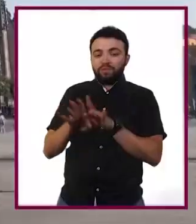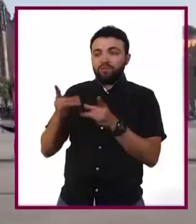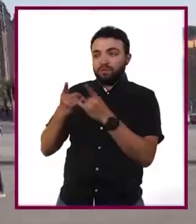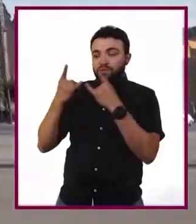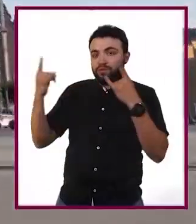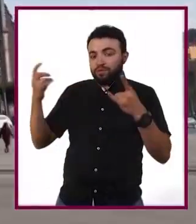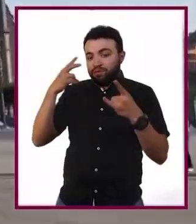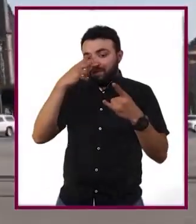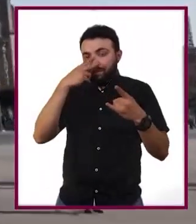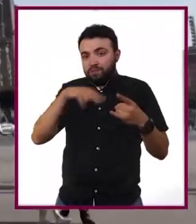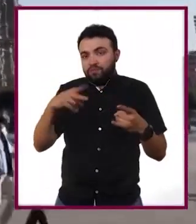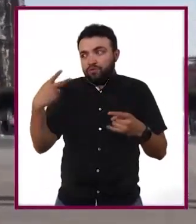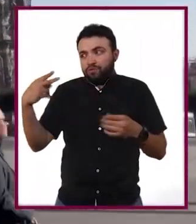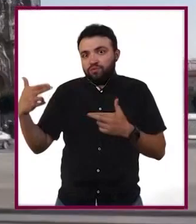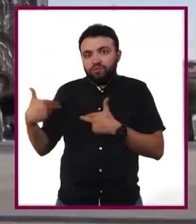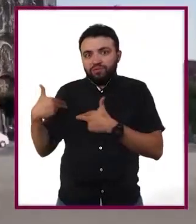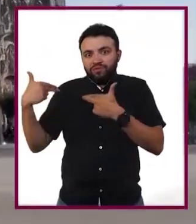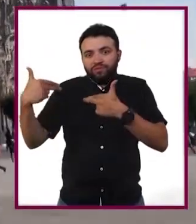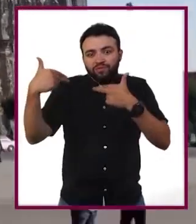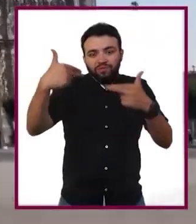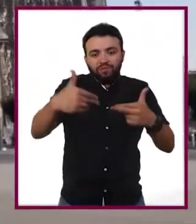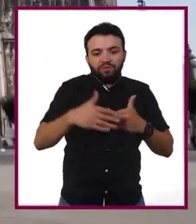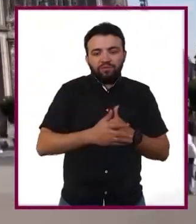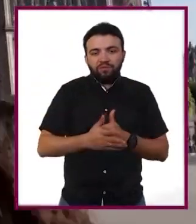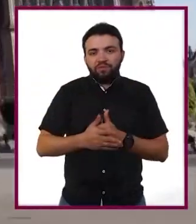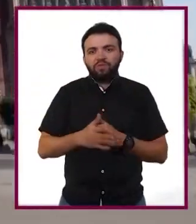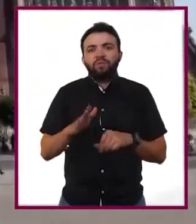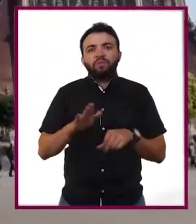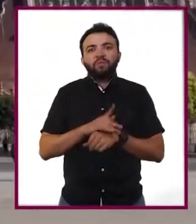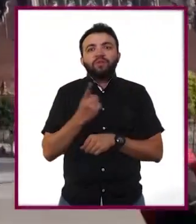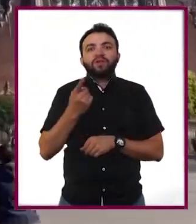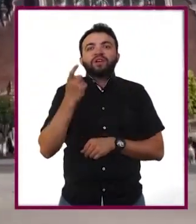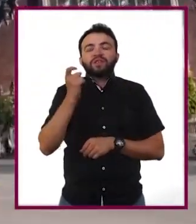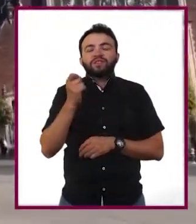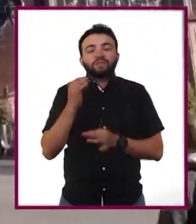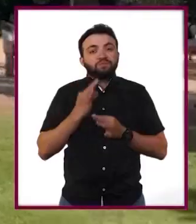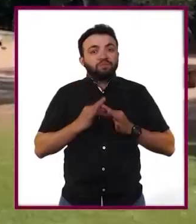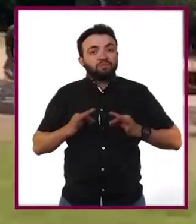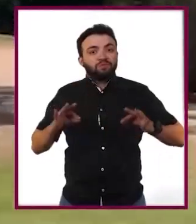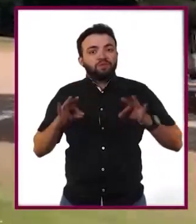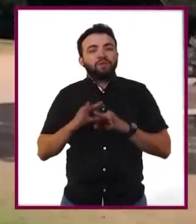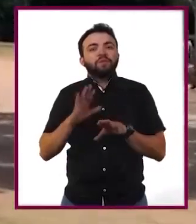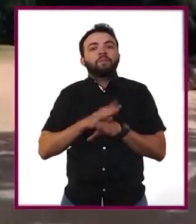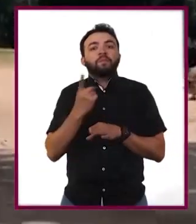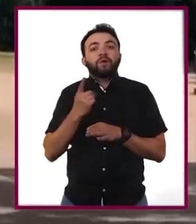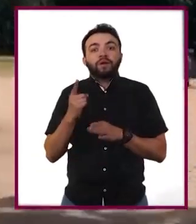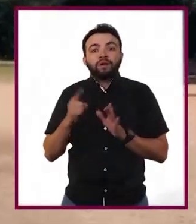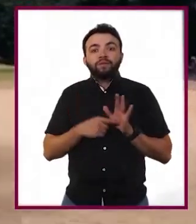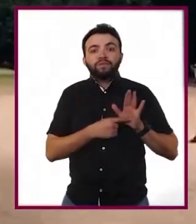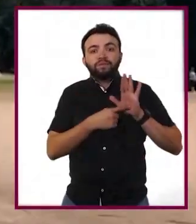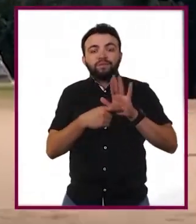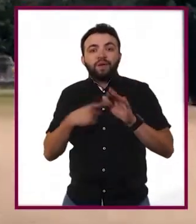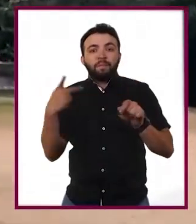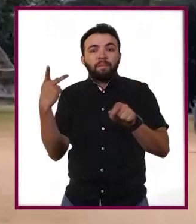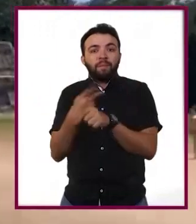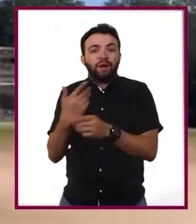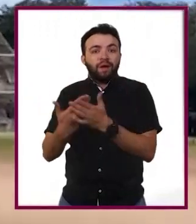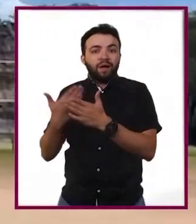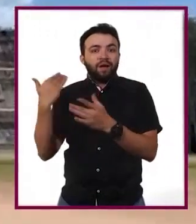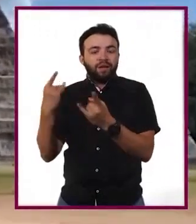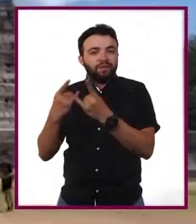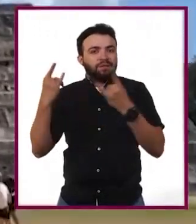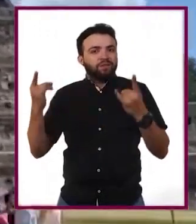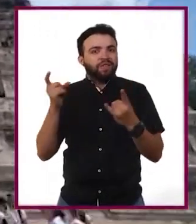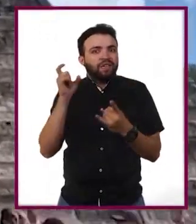su patrimonio. Es fundamental porque te habla del pasado, de la historia del país y del